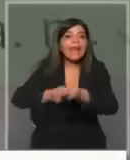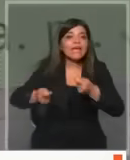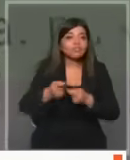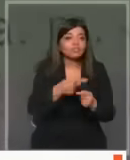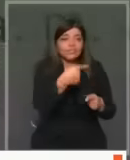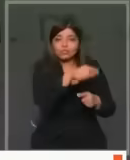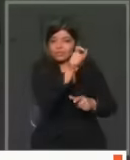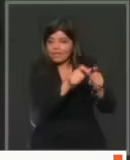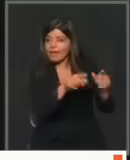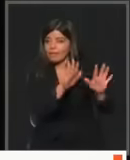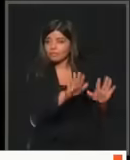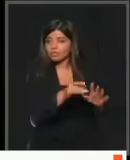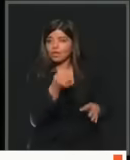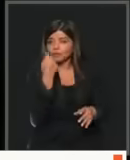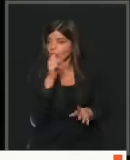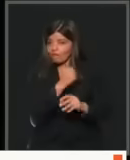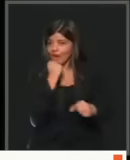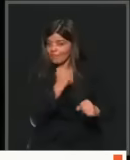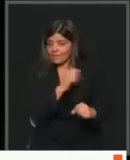muchachos.